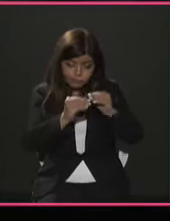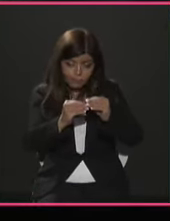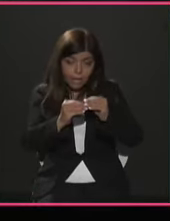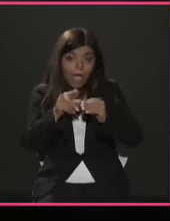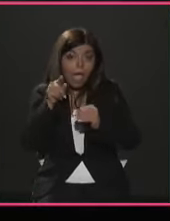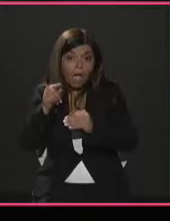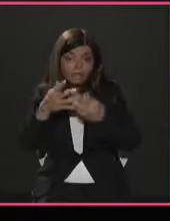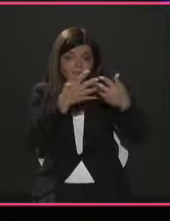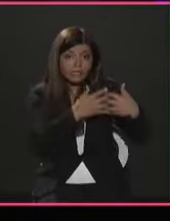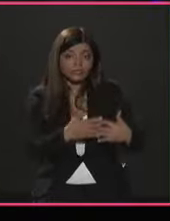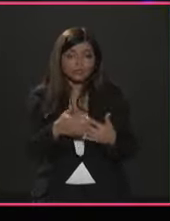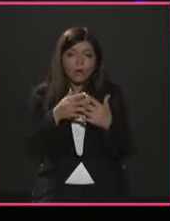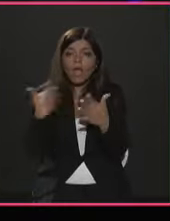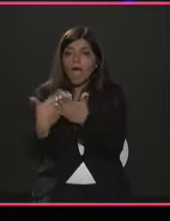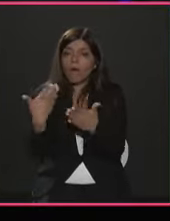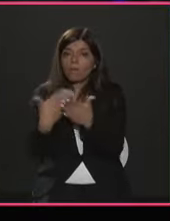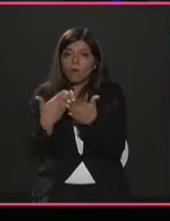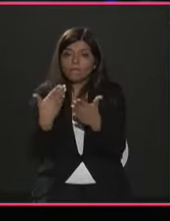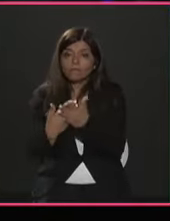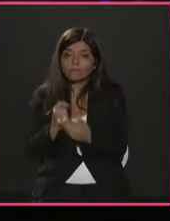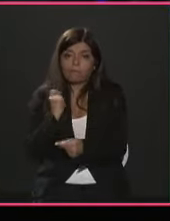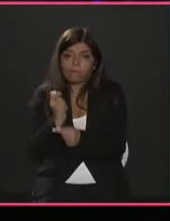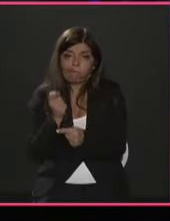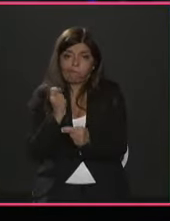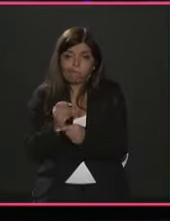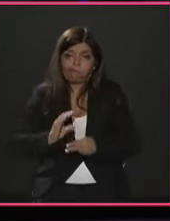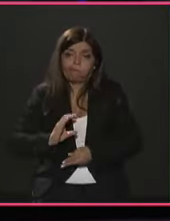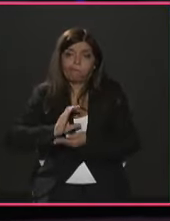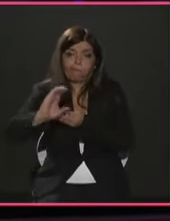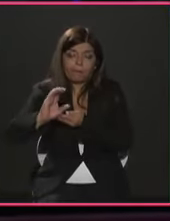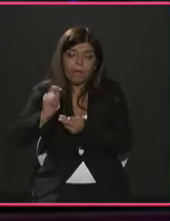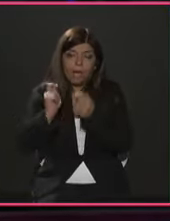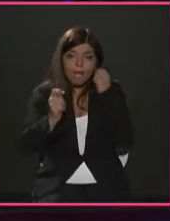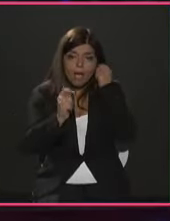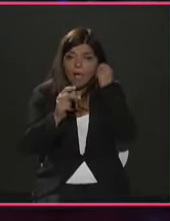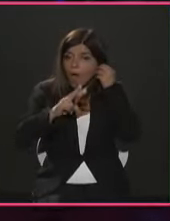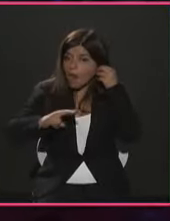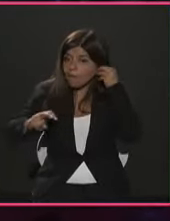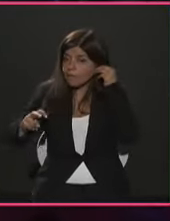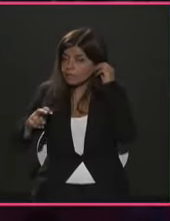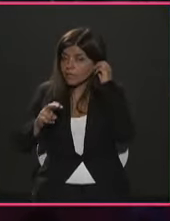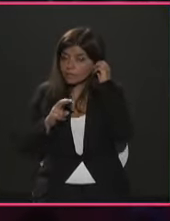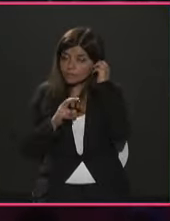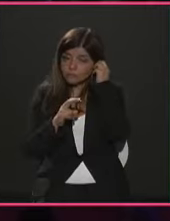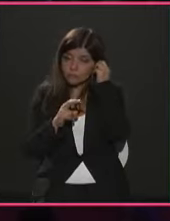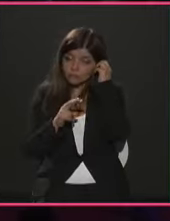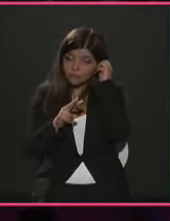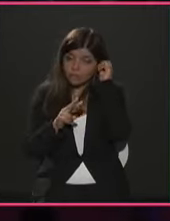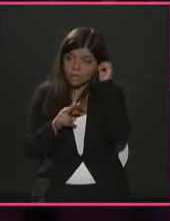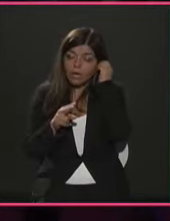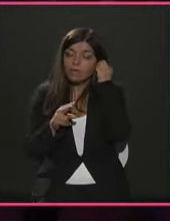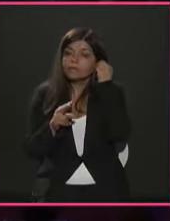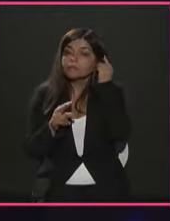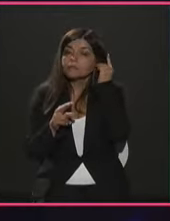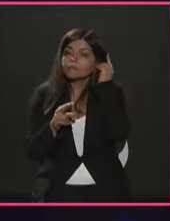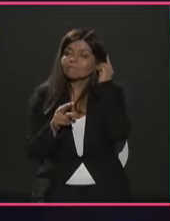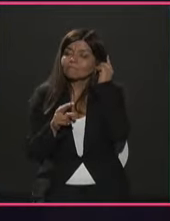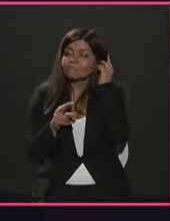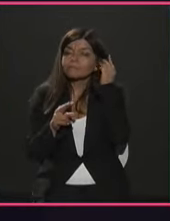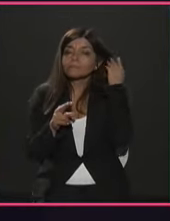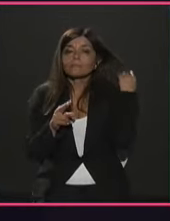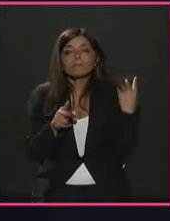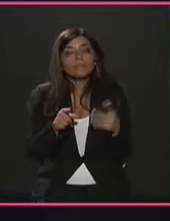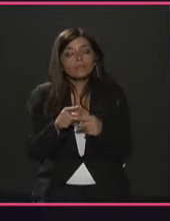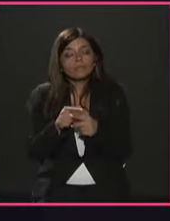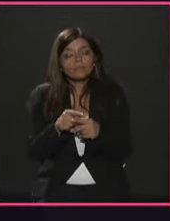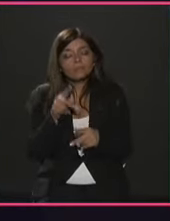Unidos eh se aprovechó Y puso financiamiento en esto y empezamos a utilizar un útil eh de predicción